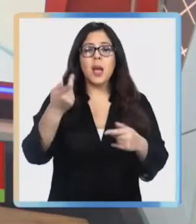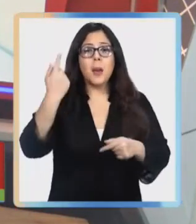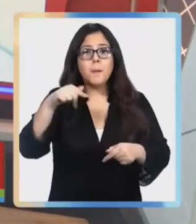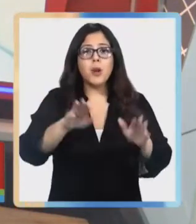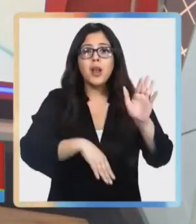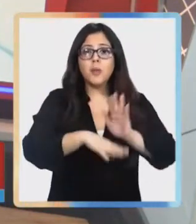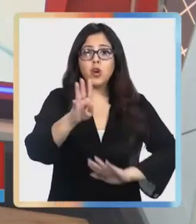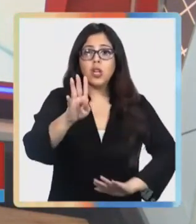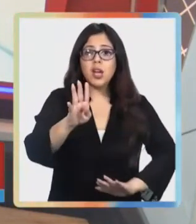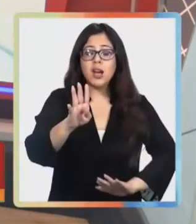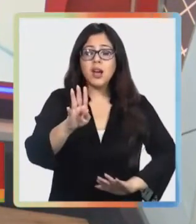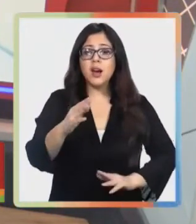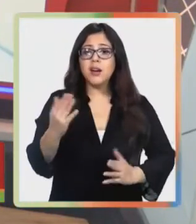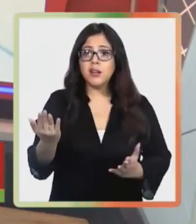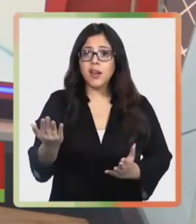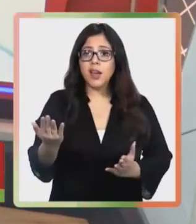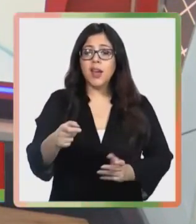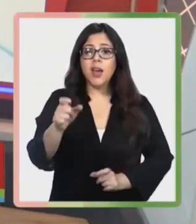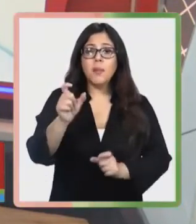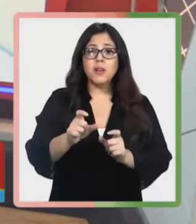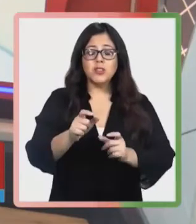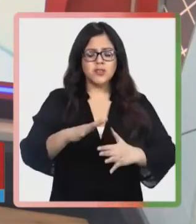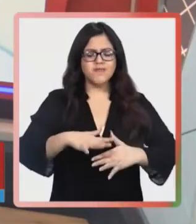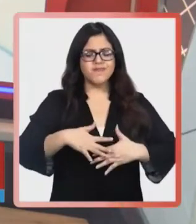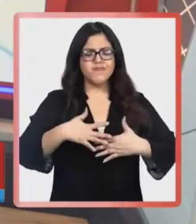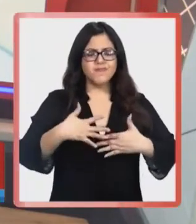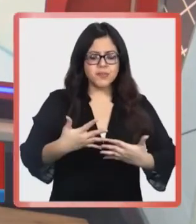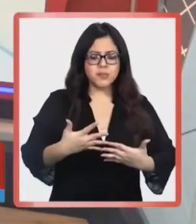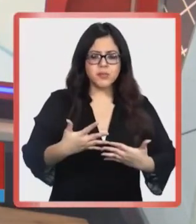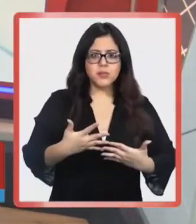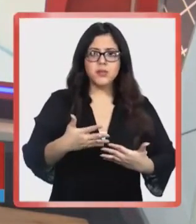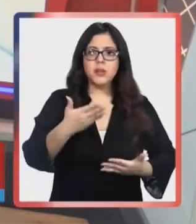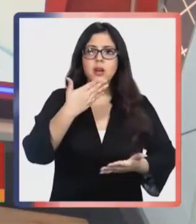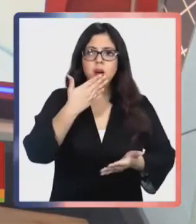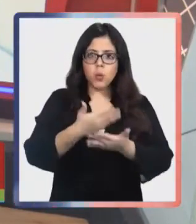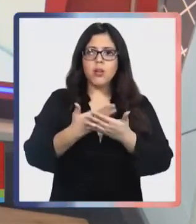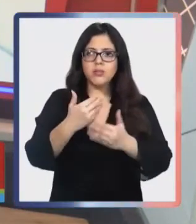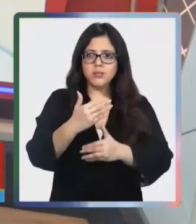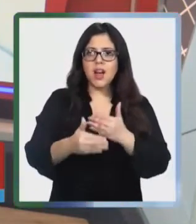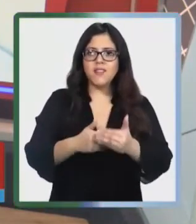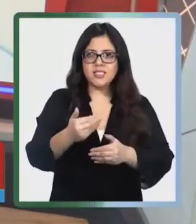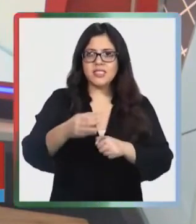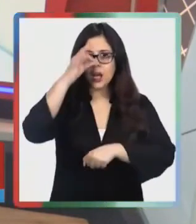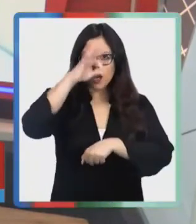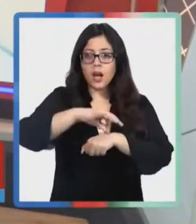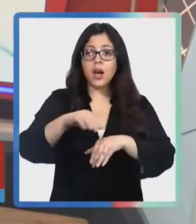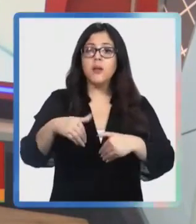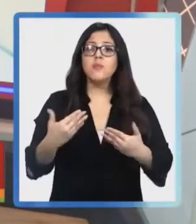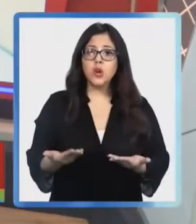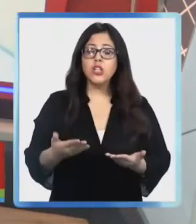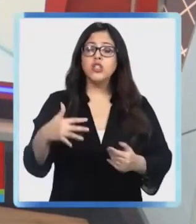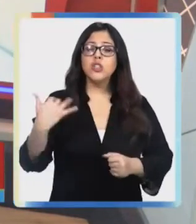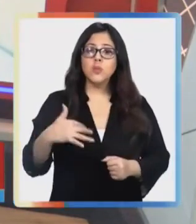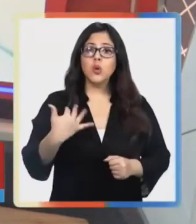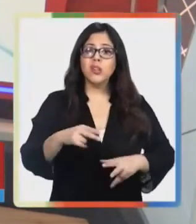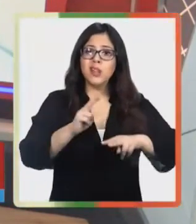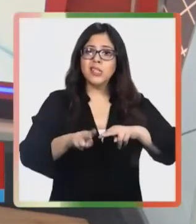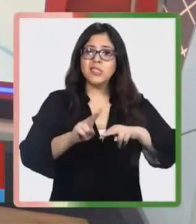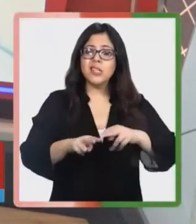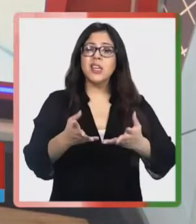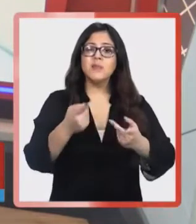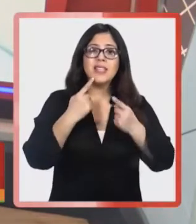pero en la mayoría de los casos los síntomas recién aparecen en etapa avanzada por eso es clave